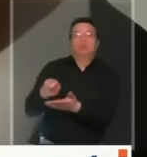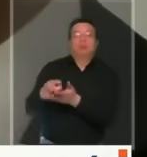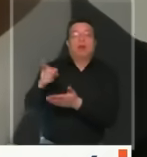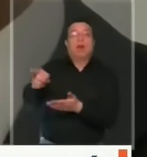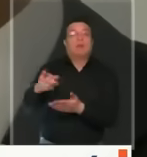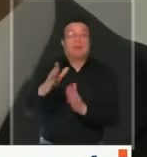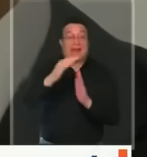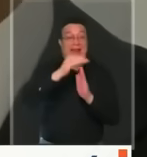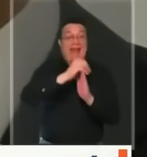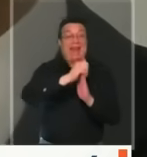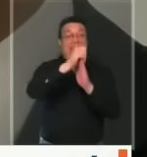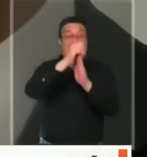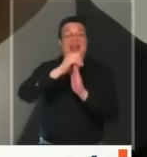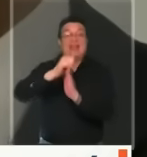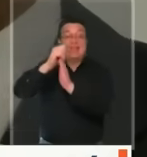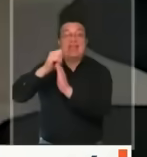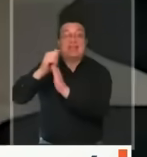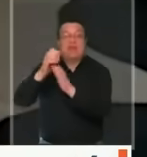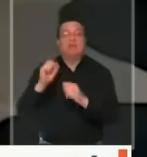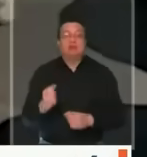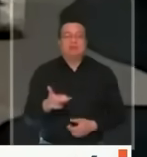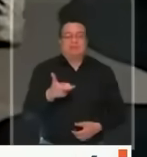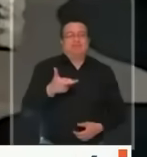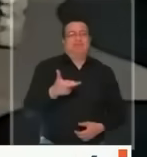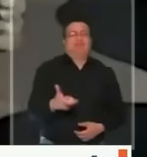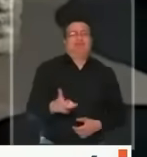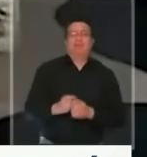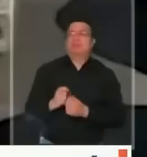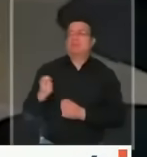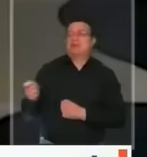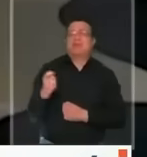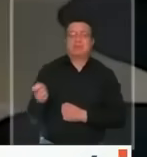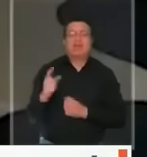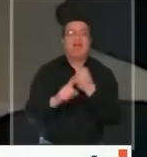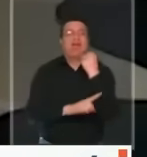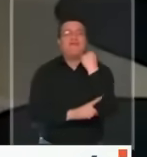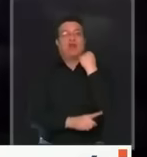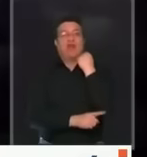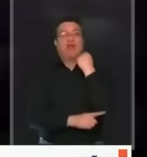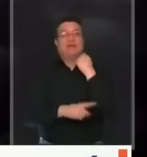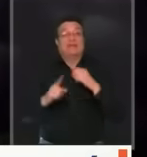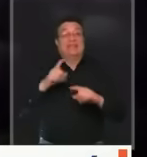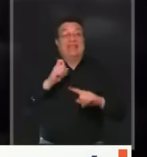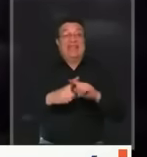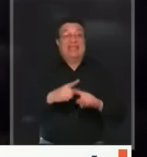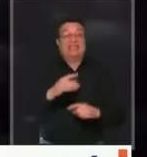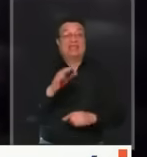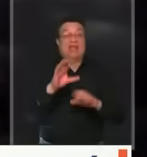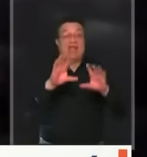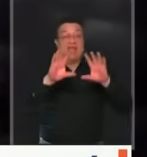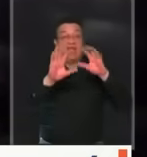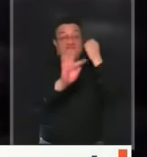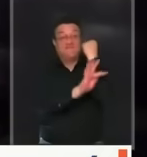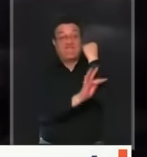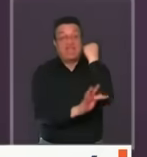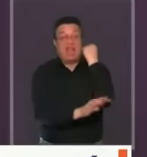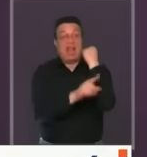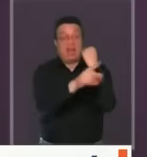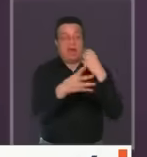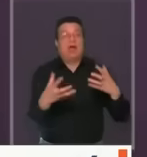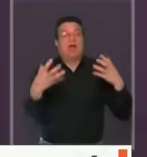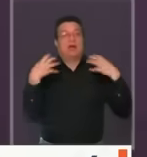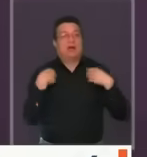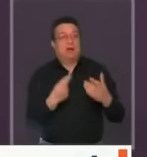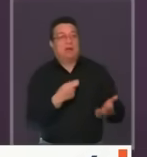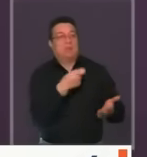los que tienen la posibilidad de pagar tamañas defensas. Por ejemplo, de ex fiscales que se hagan cargo de sus casos. Por